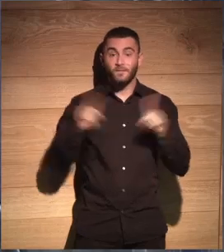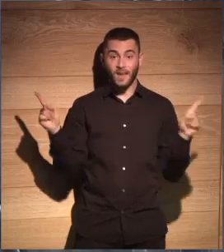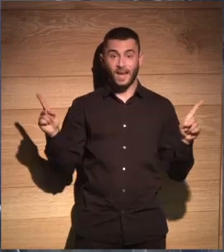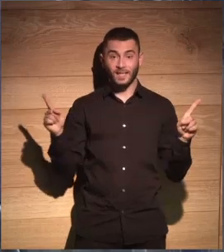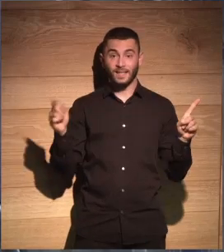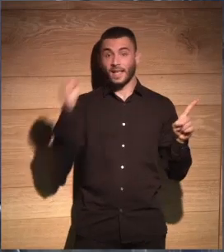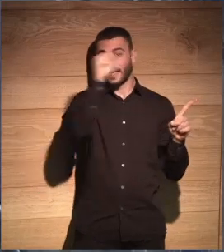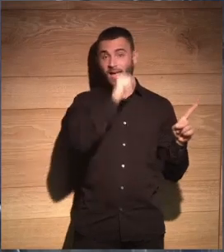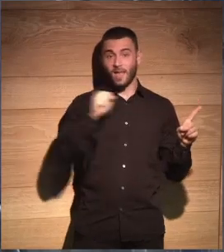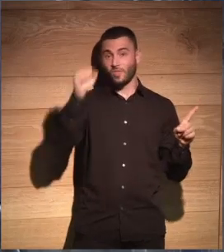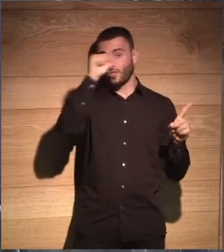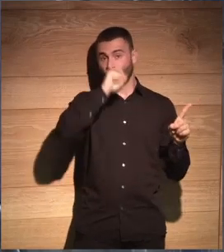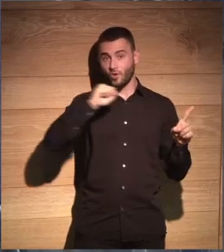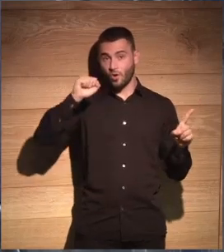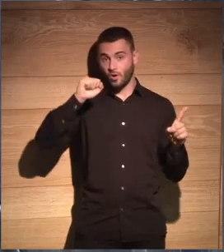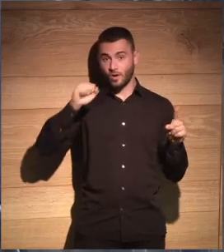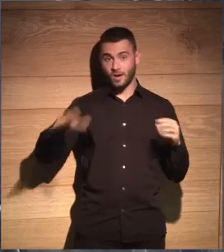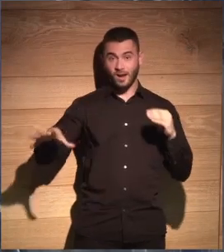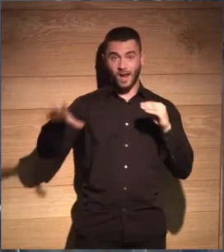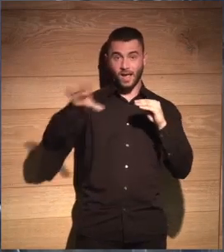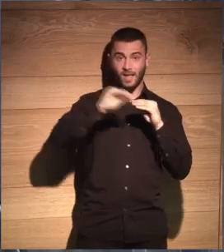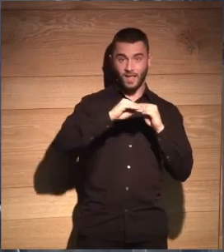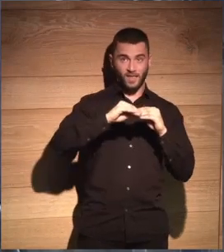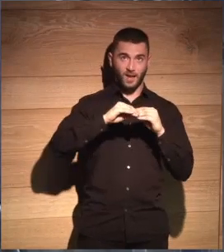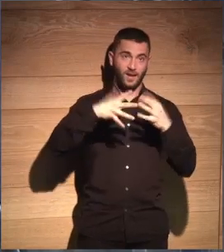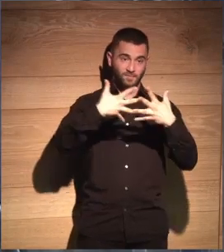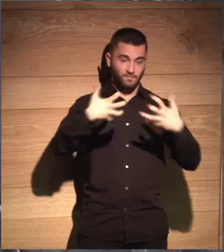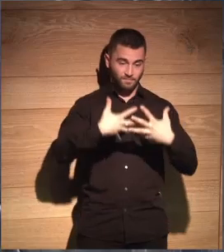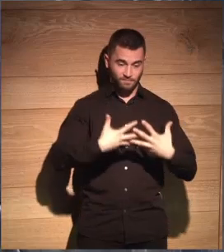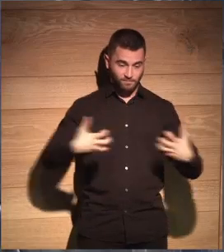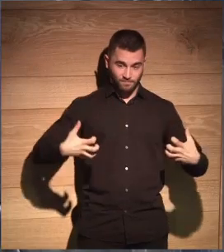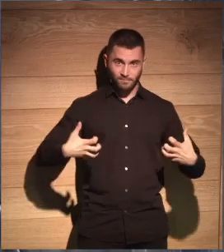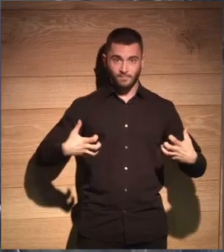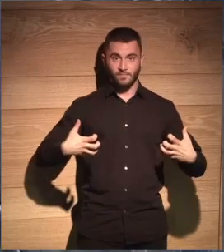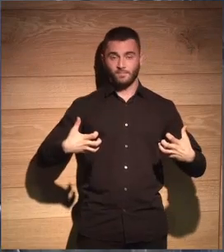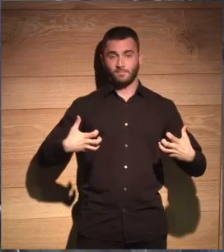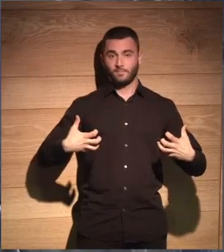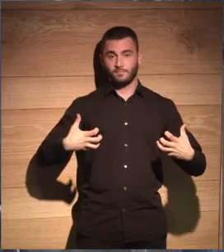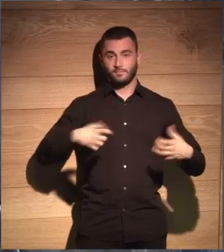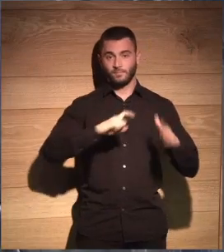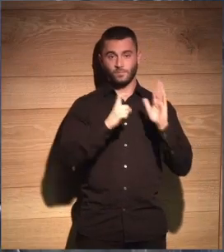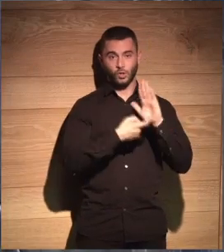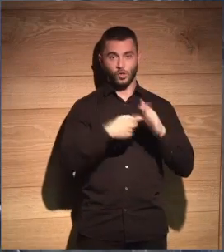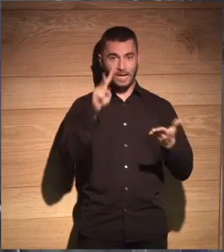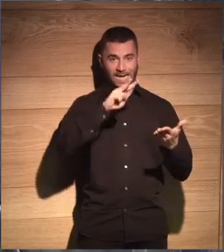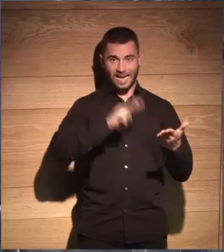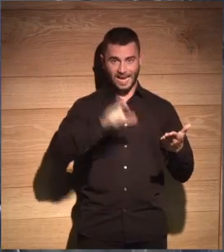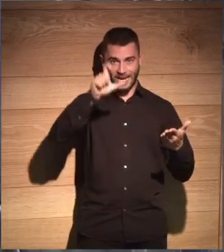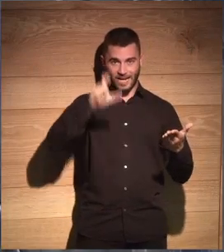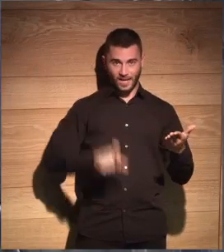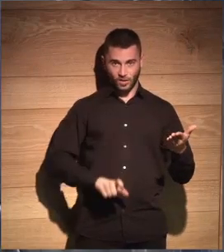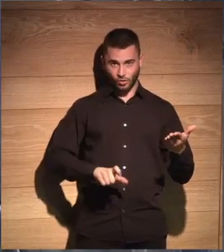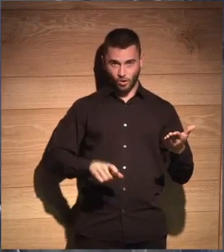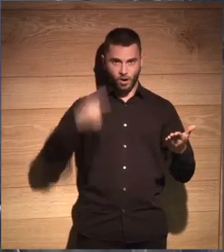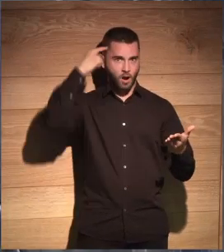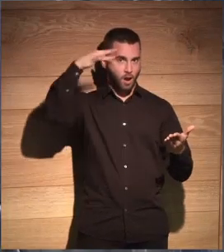una canción que en el fondo está metiendo unas estrofas escritas y todo lo tiene que poner el lector en su, el resto lo tiene que poner